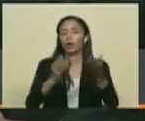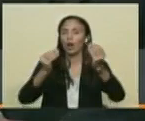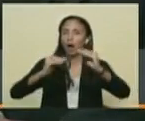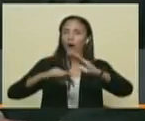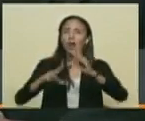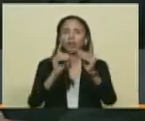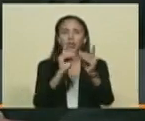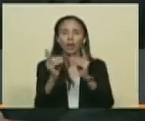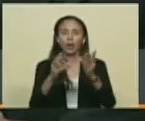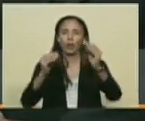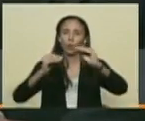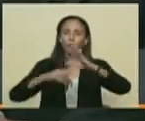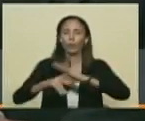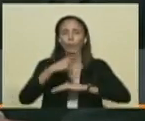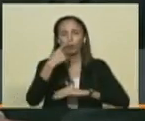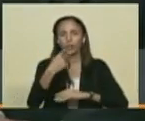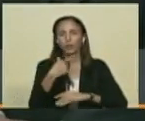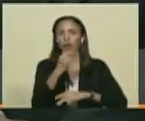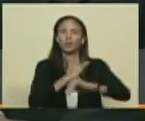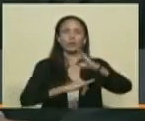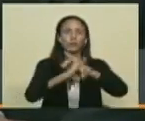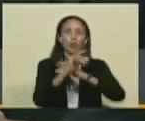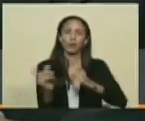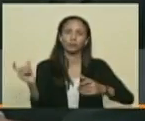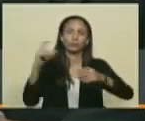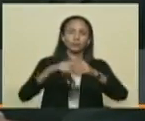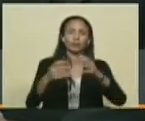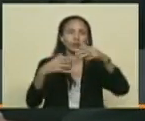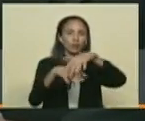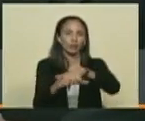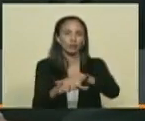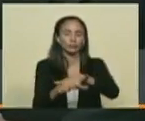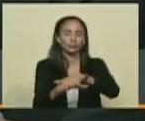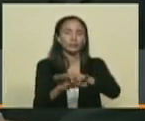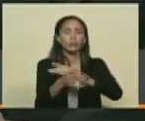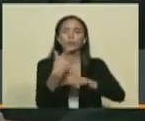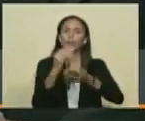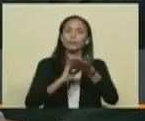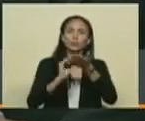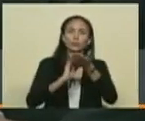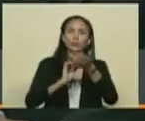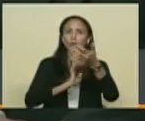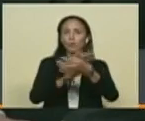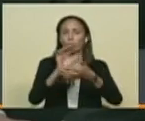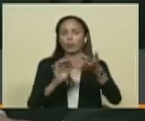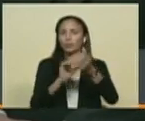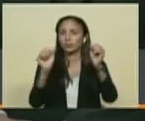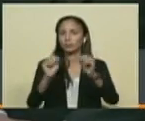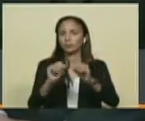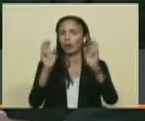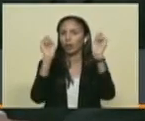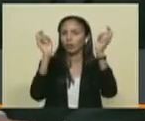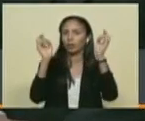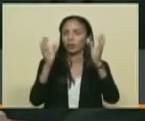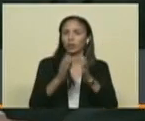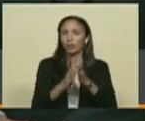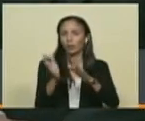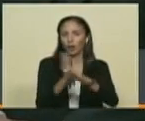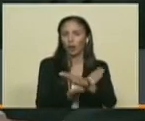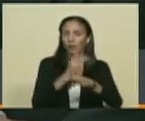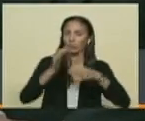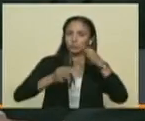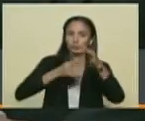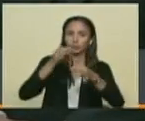negociación política internacional para resolver los temas que antes hemos citado.